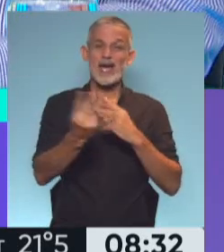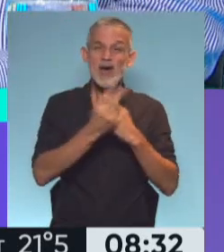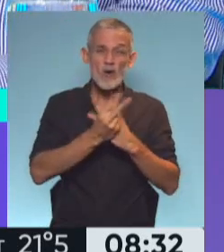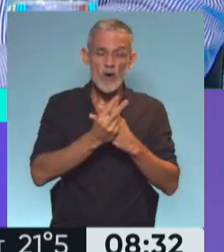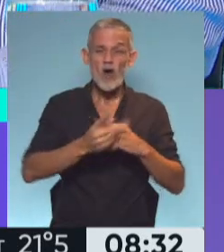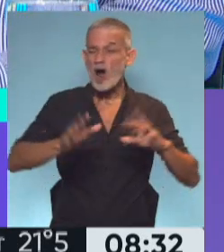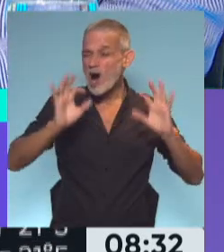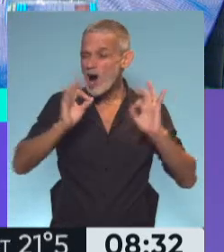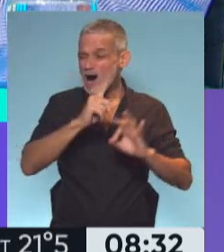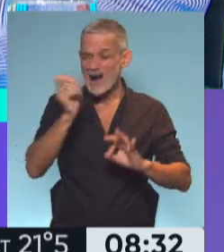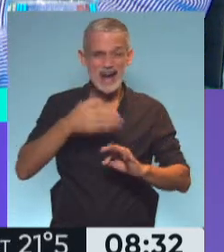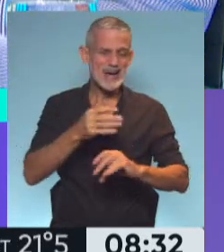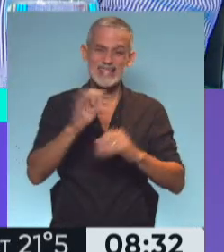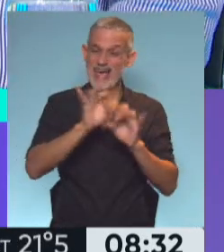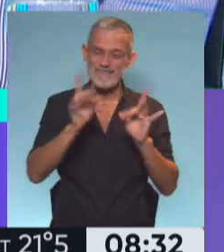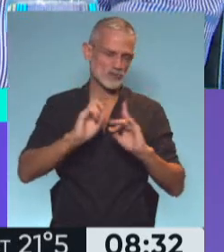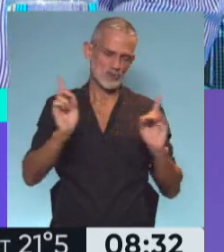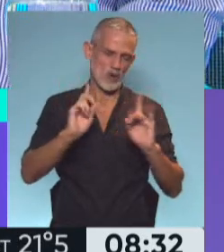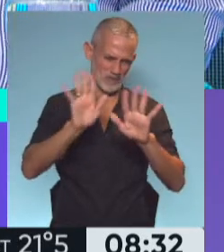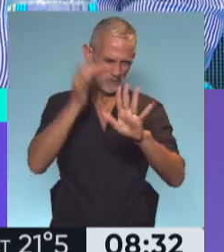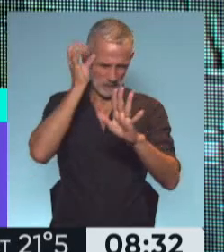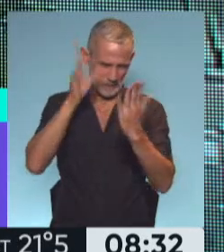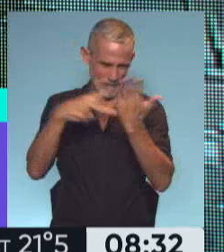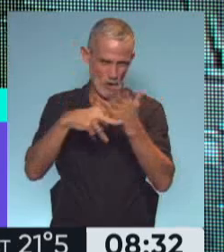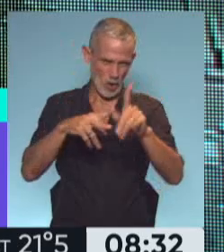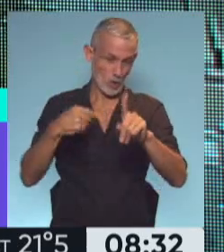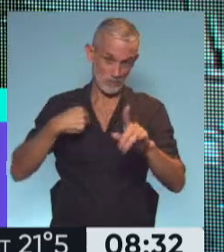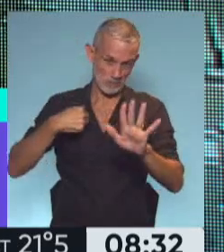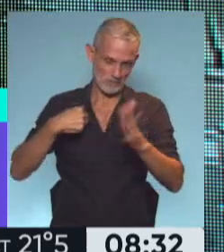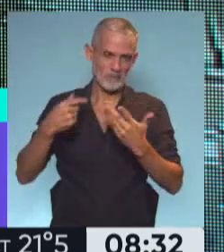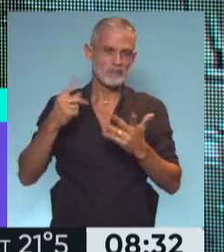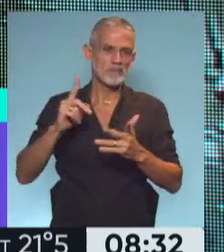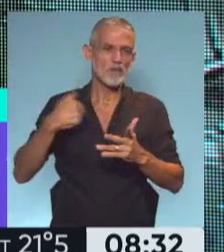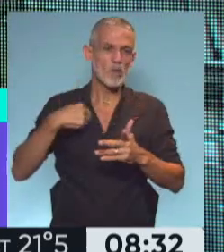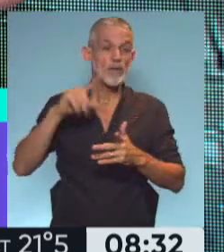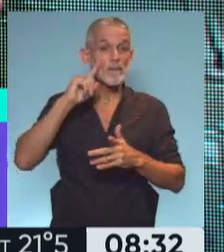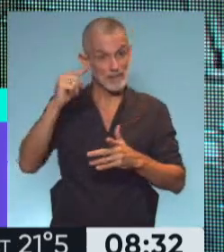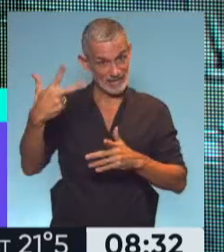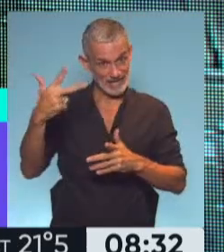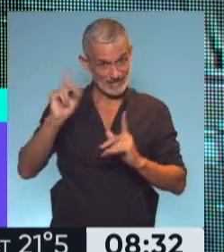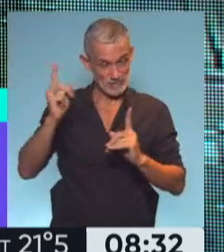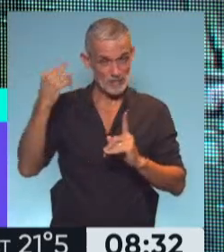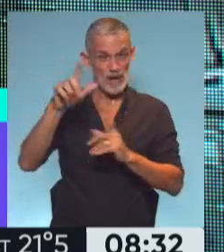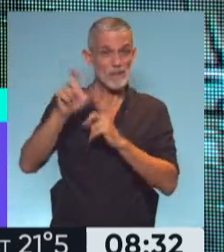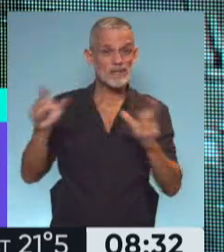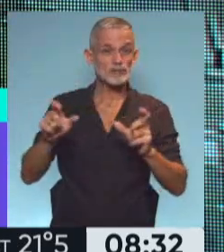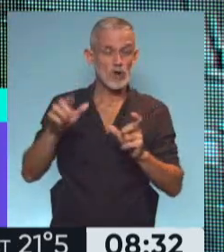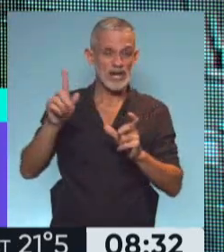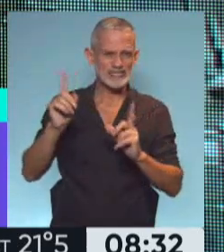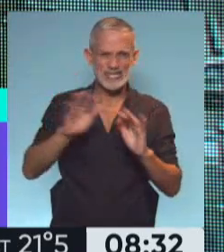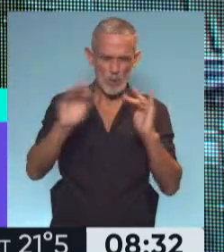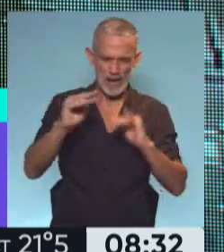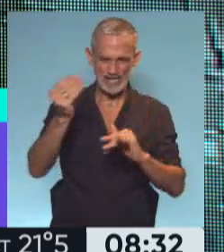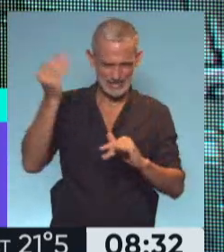protegen completamente de la infección. Déjame que te diga algo autorreferencial. Aparte hubo 1.003 más en la misma situación del presidente de la Nación hasta el